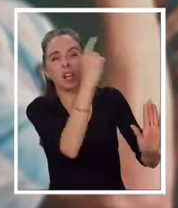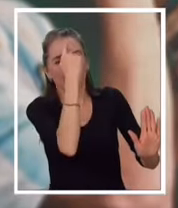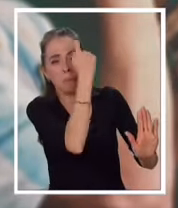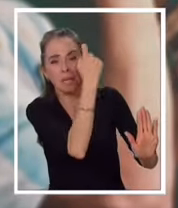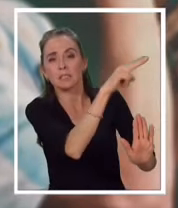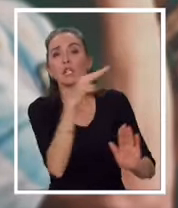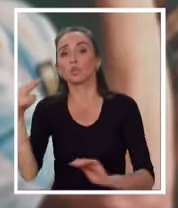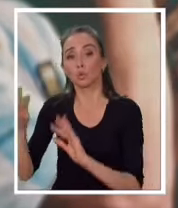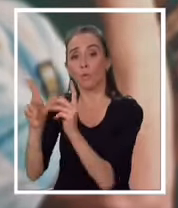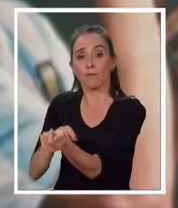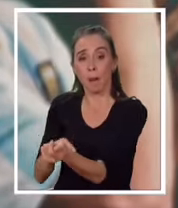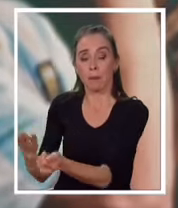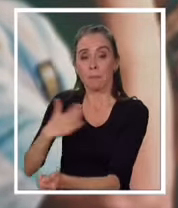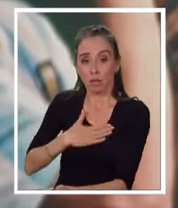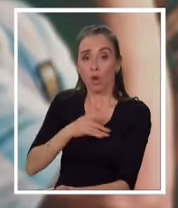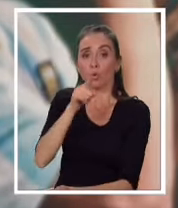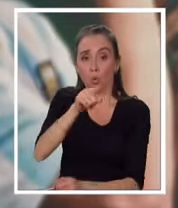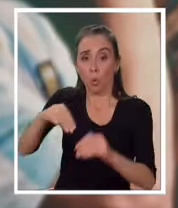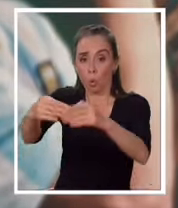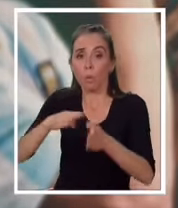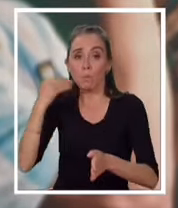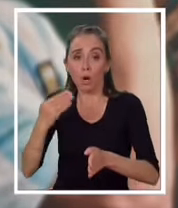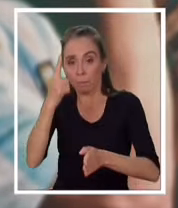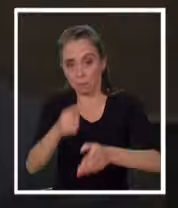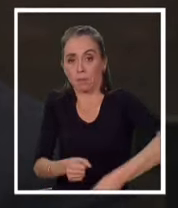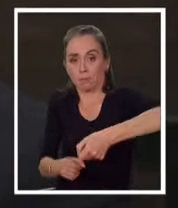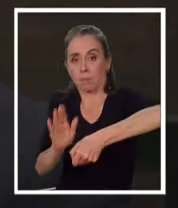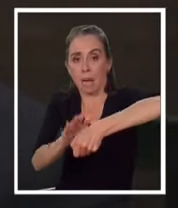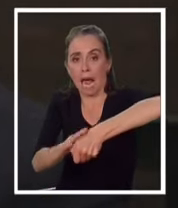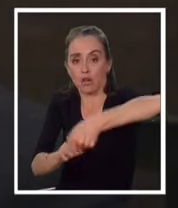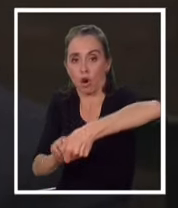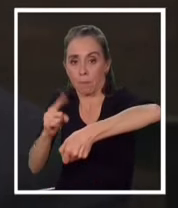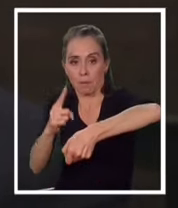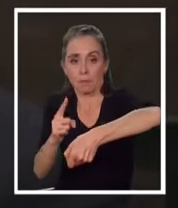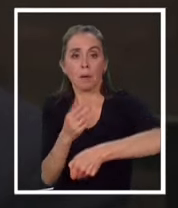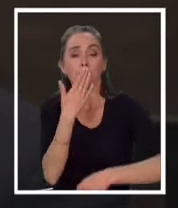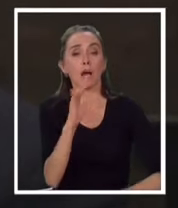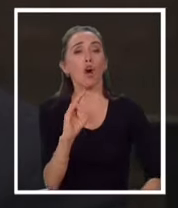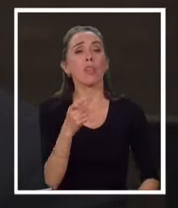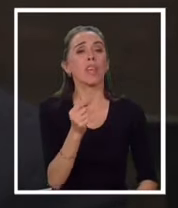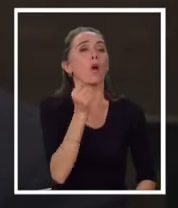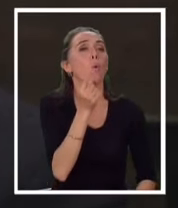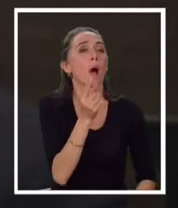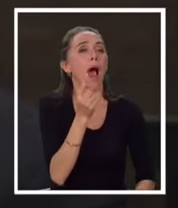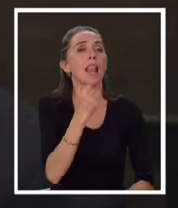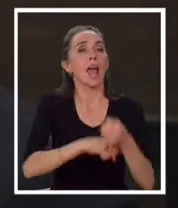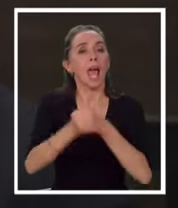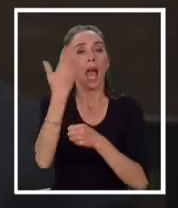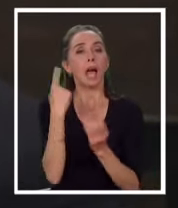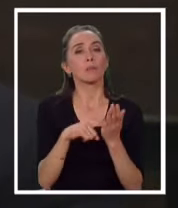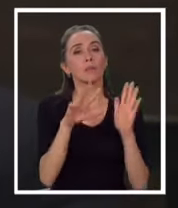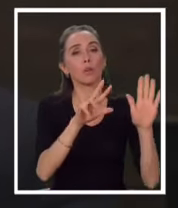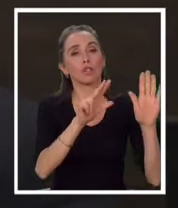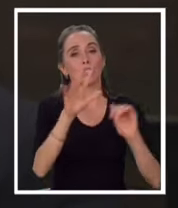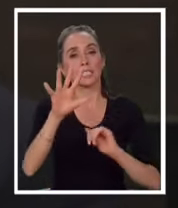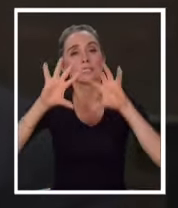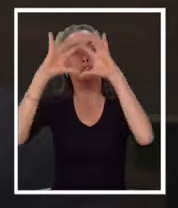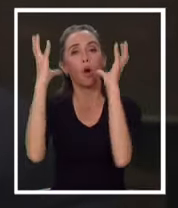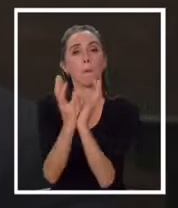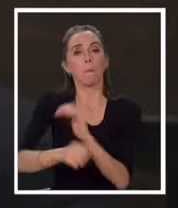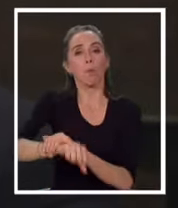Su familia me dio la primer manija de su cajón. El mejor Diego es de los años 85 y el Mundial